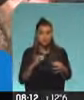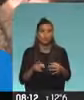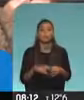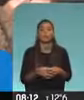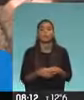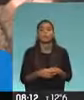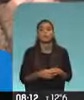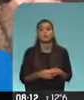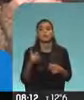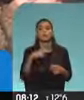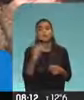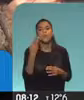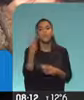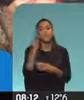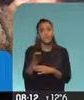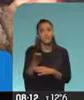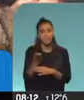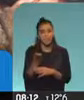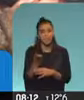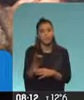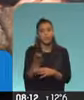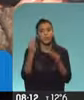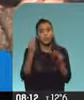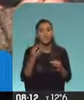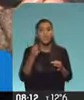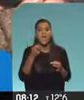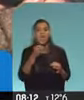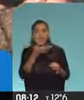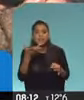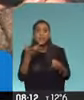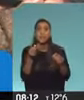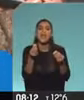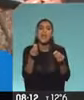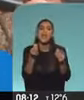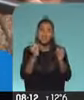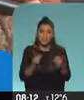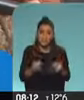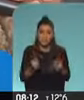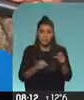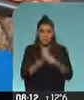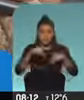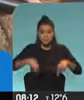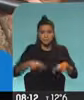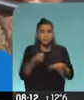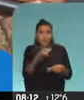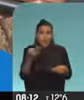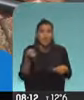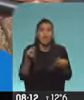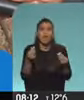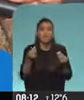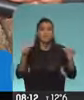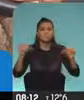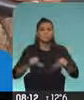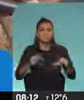Estamos pidiendo que tengan en cuenta la cantidad y la calidad. Hasta ahora son escasos y son de mala